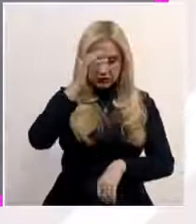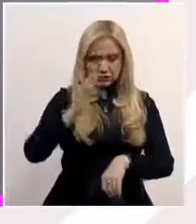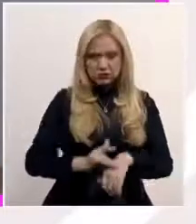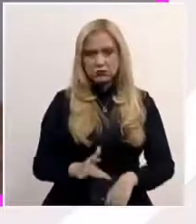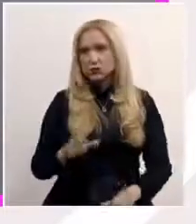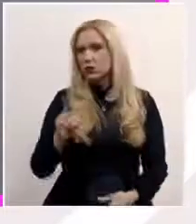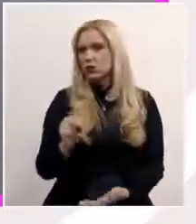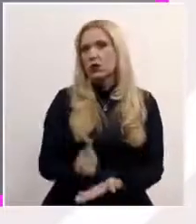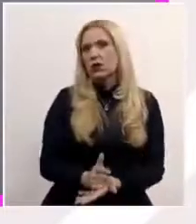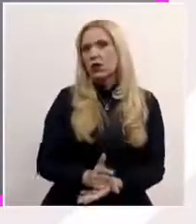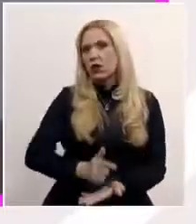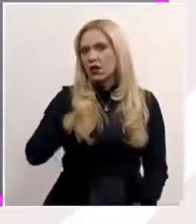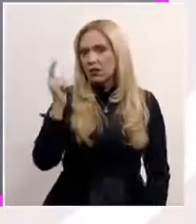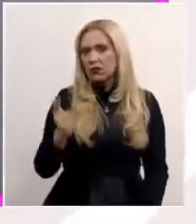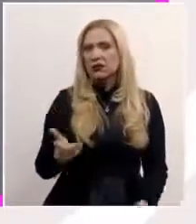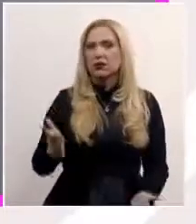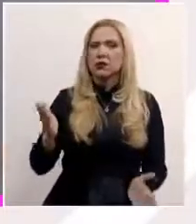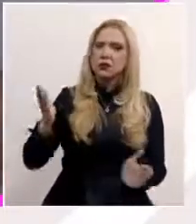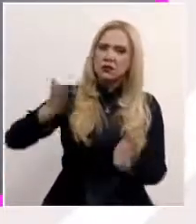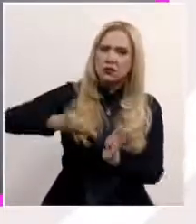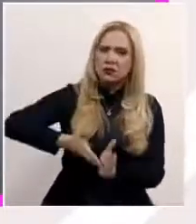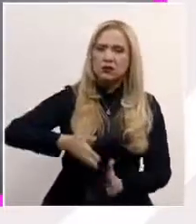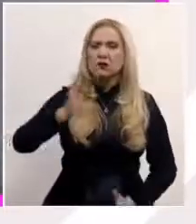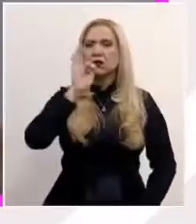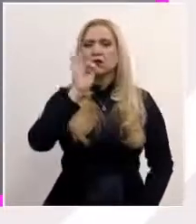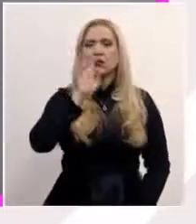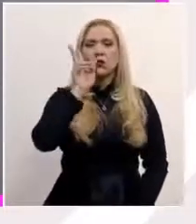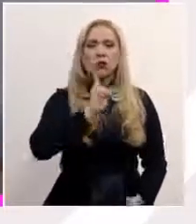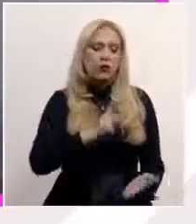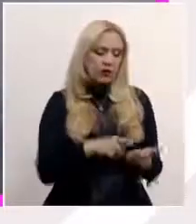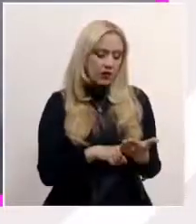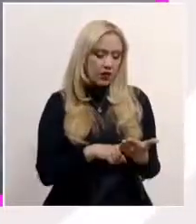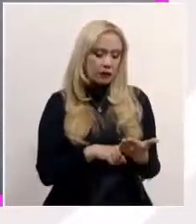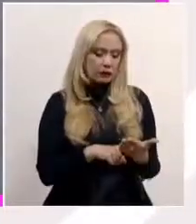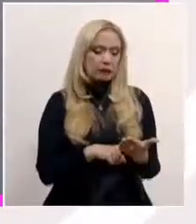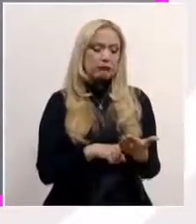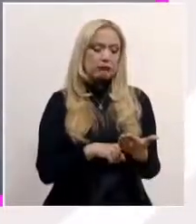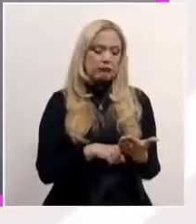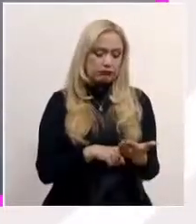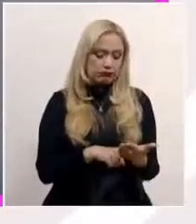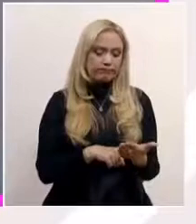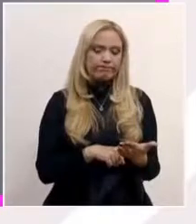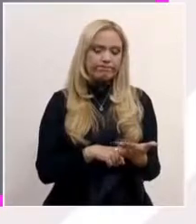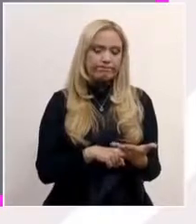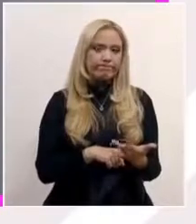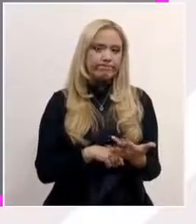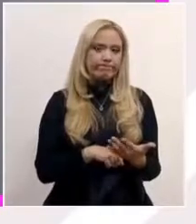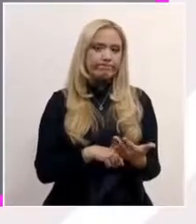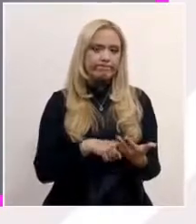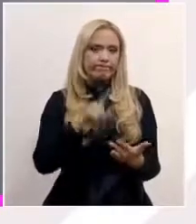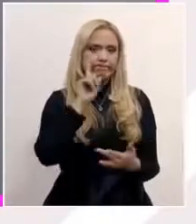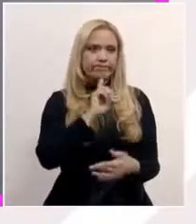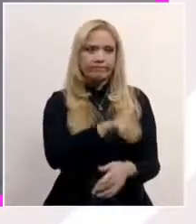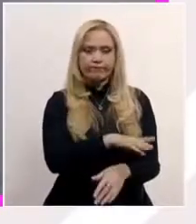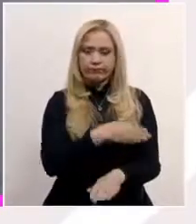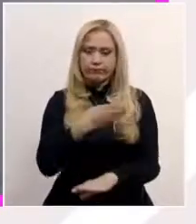agrave, por ejemplo, la sanción una vez que esté comprobado que estas conductas afectaron la vida